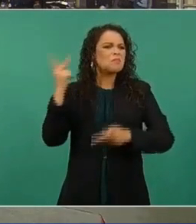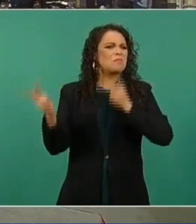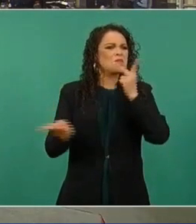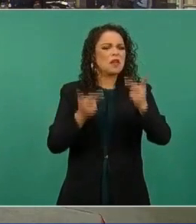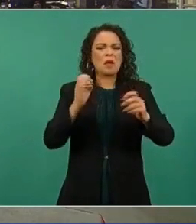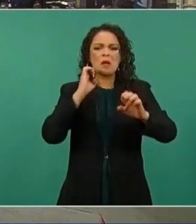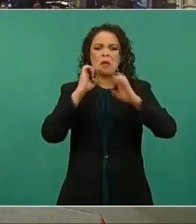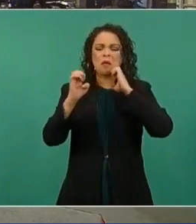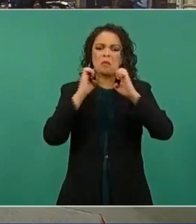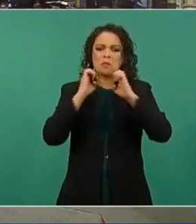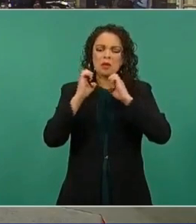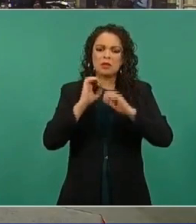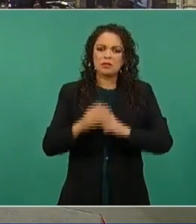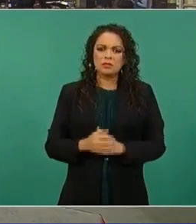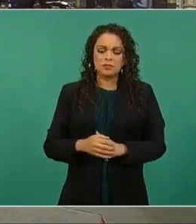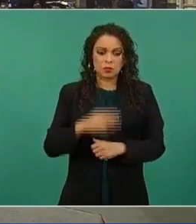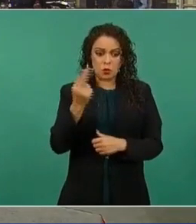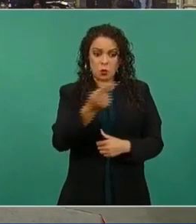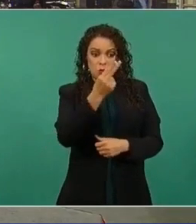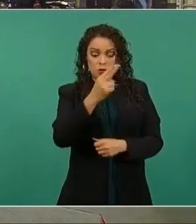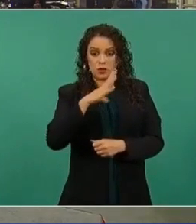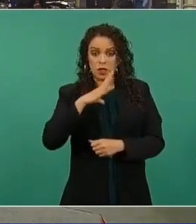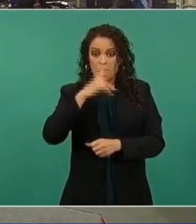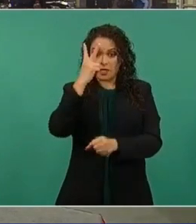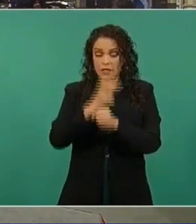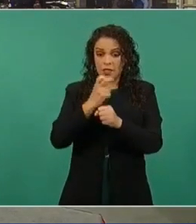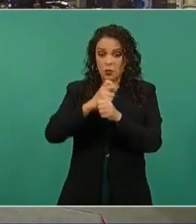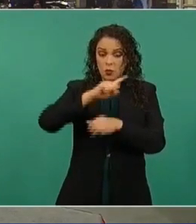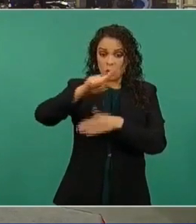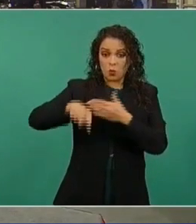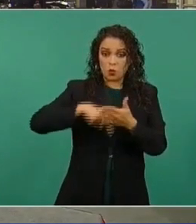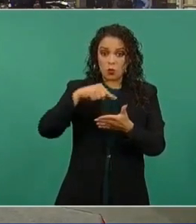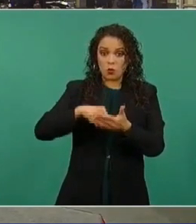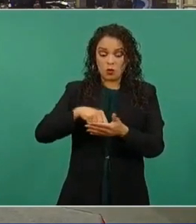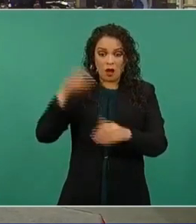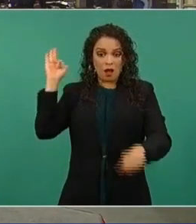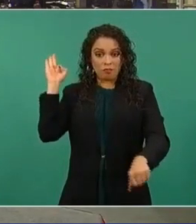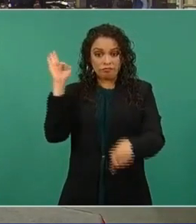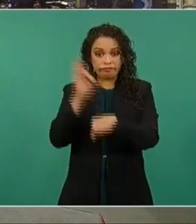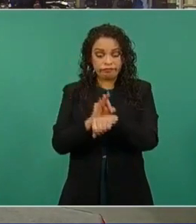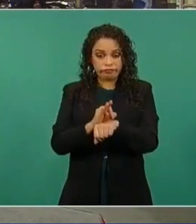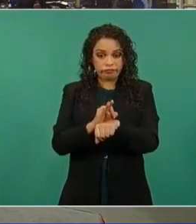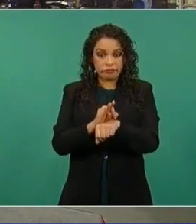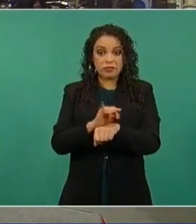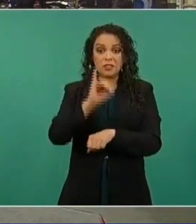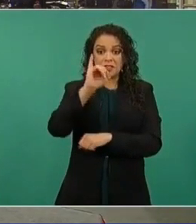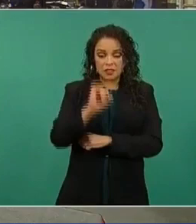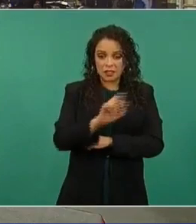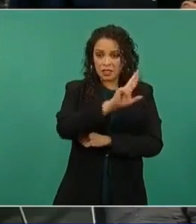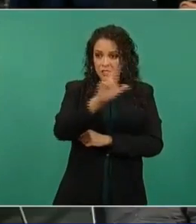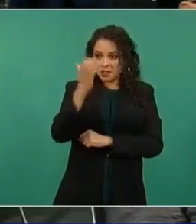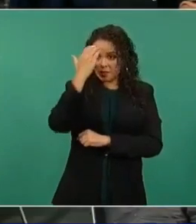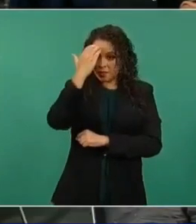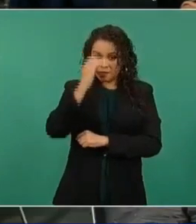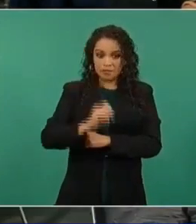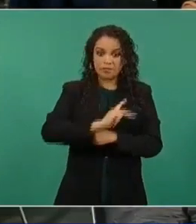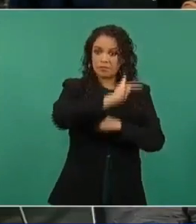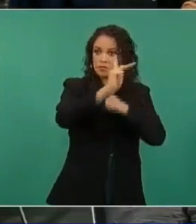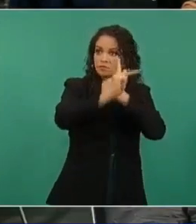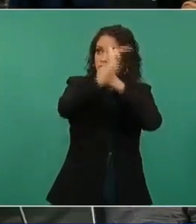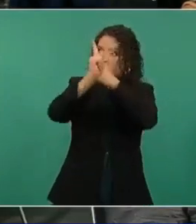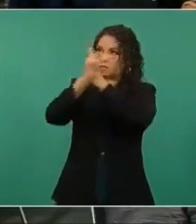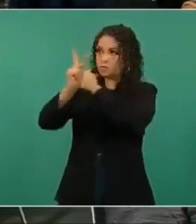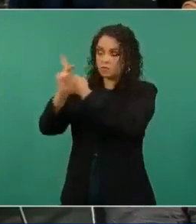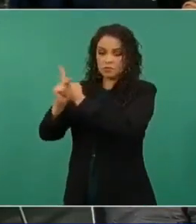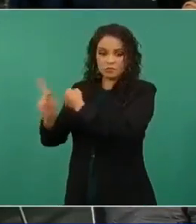nivel internacional donde usted tiene el segundo lugar de respaldo, de reconocimiento de países a nivel,